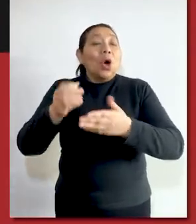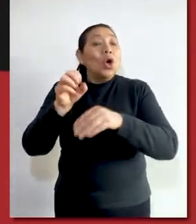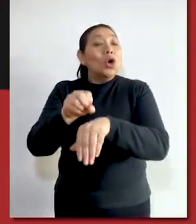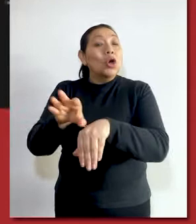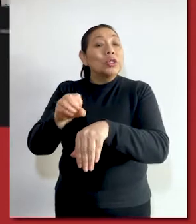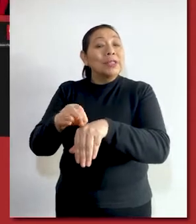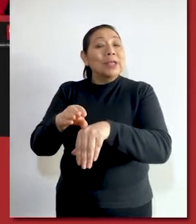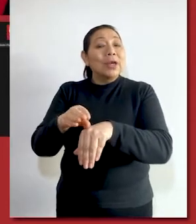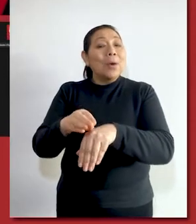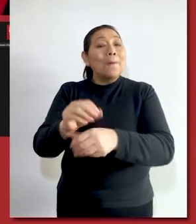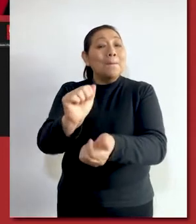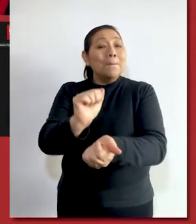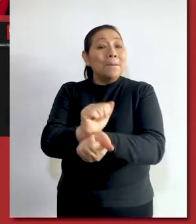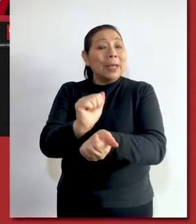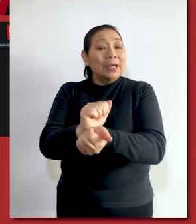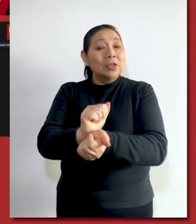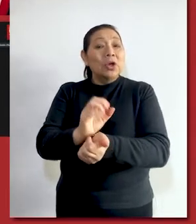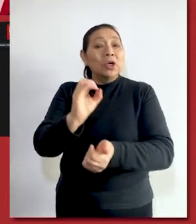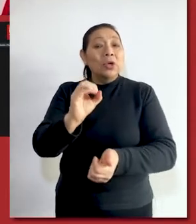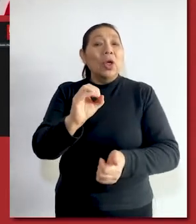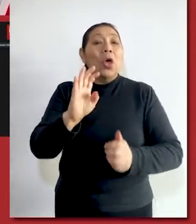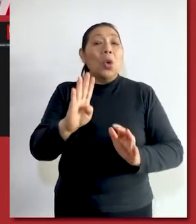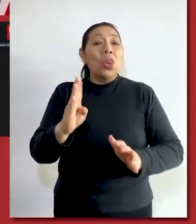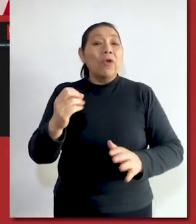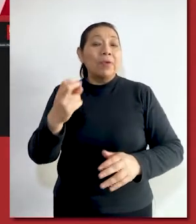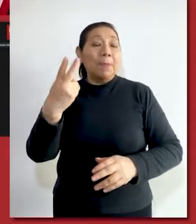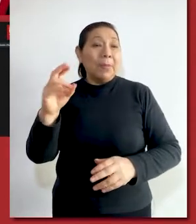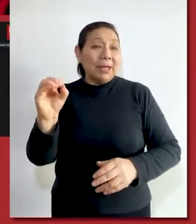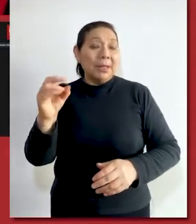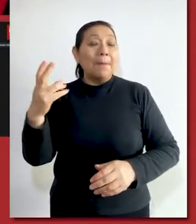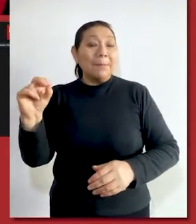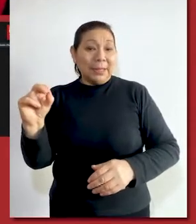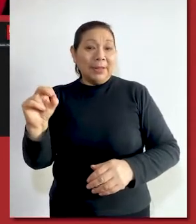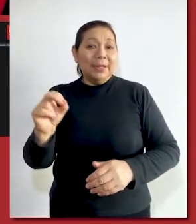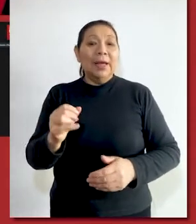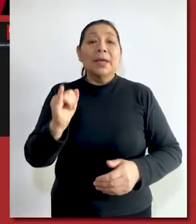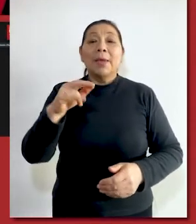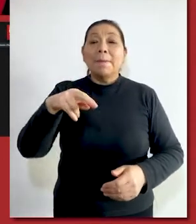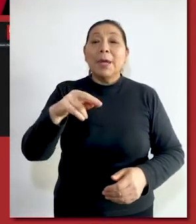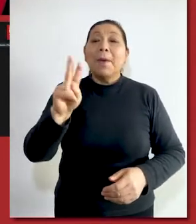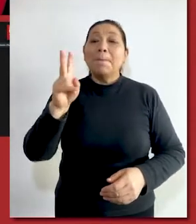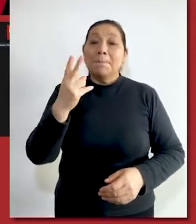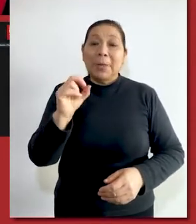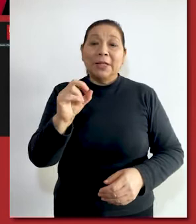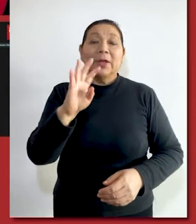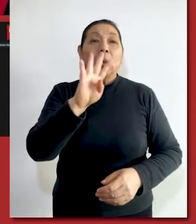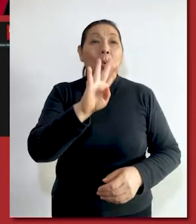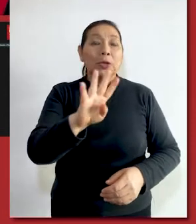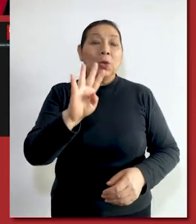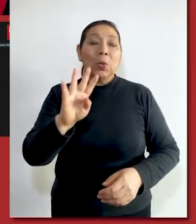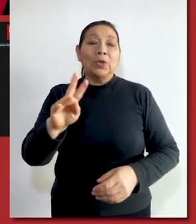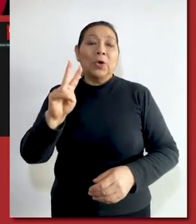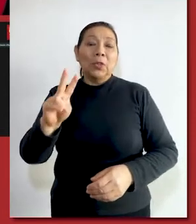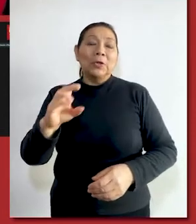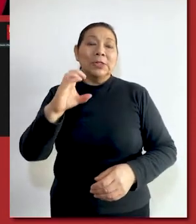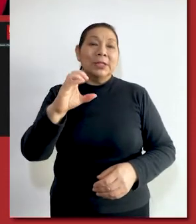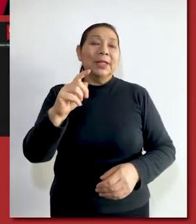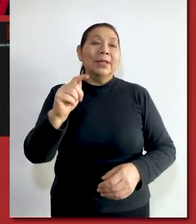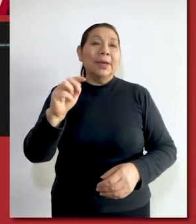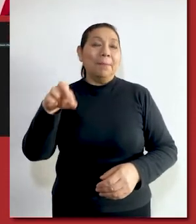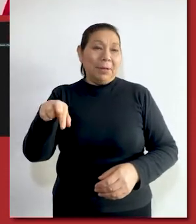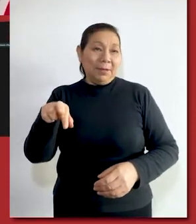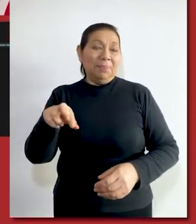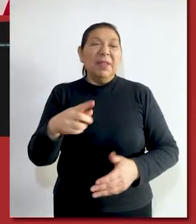sustentó en el acta de consejo técnico penitenciario 04 91 2020 guión y mpeg y un 20 es las